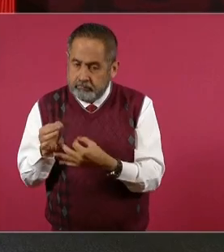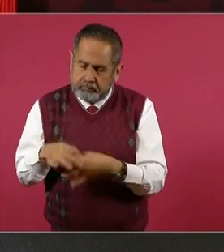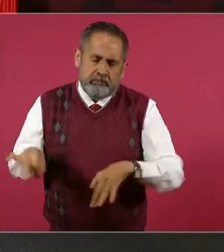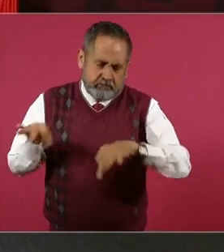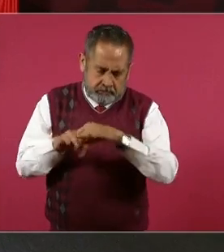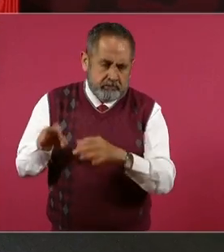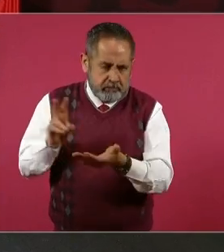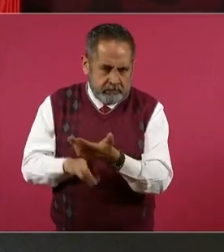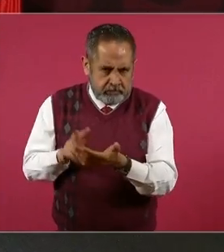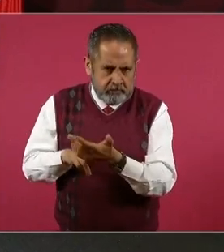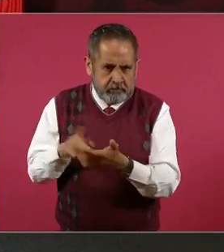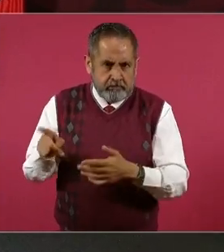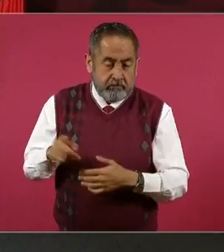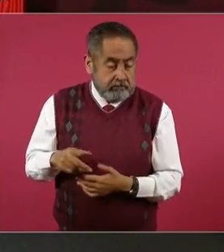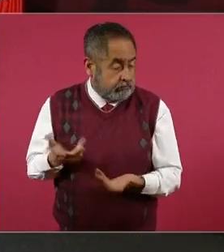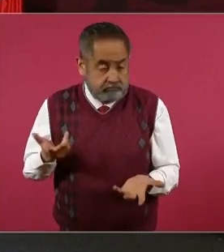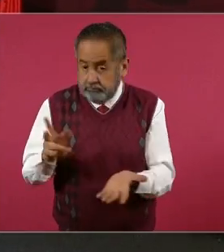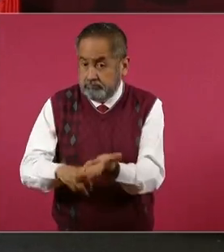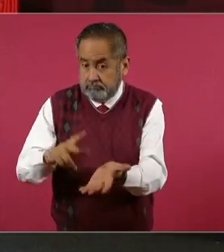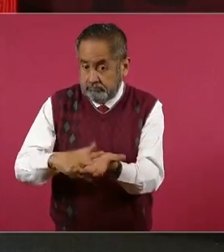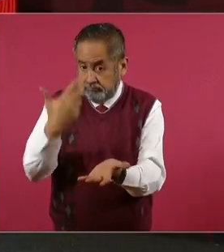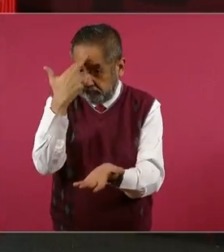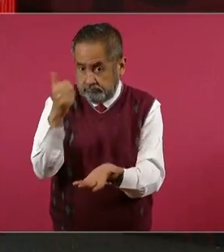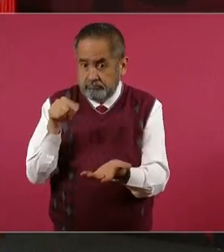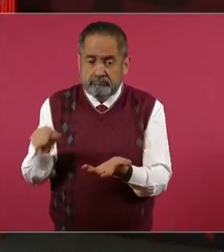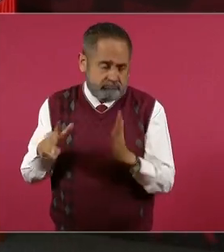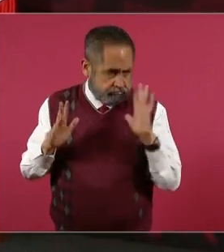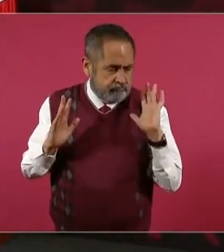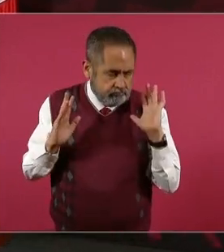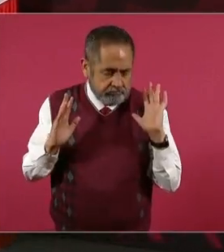importante, válida,